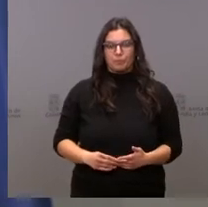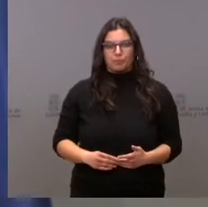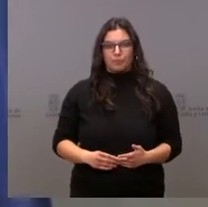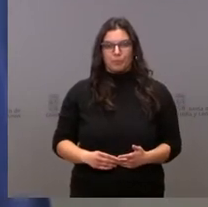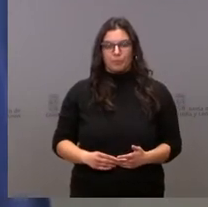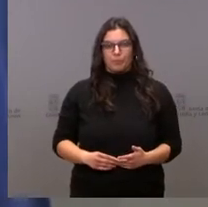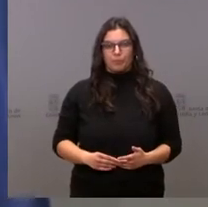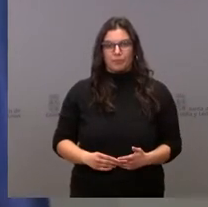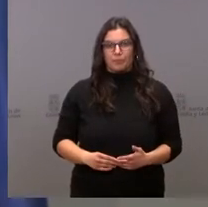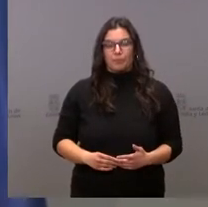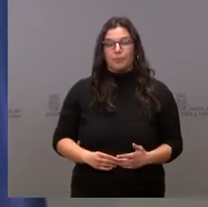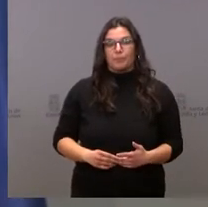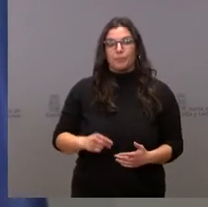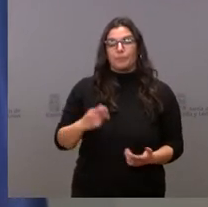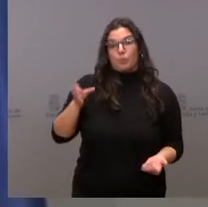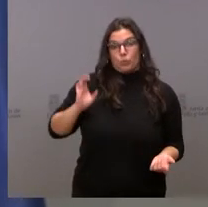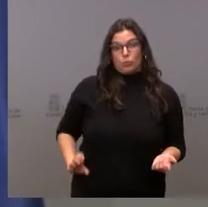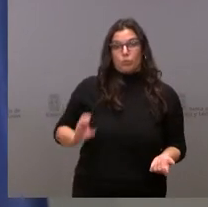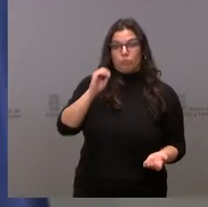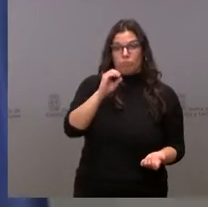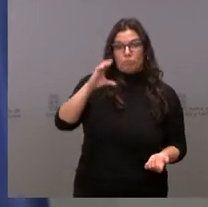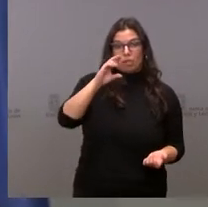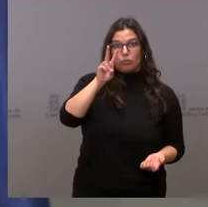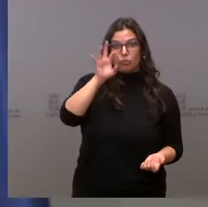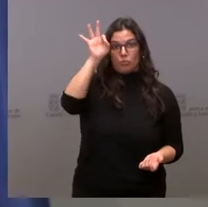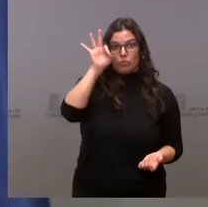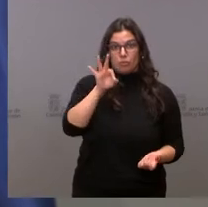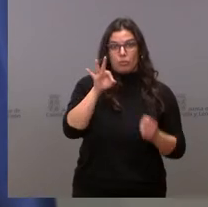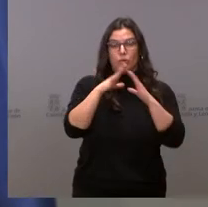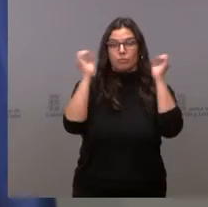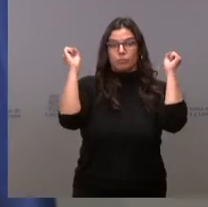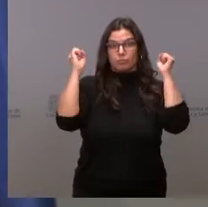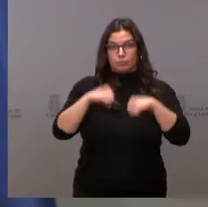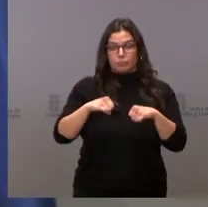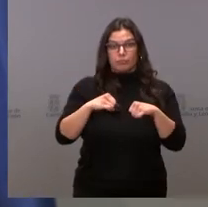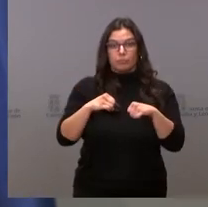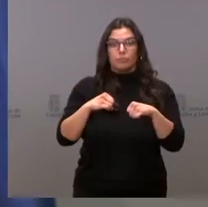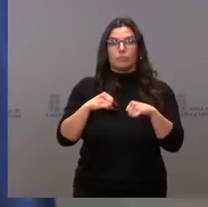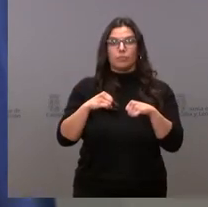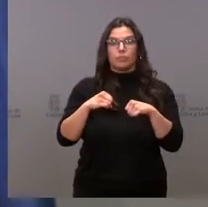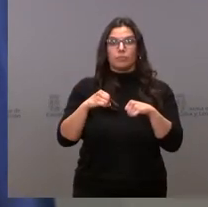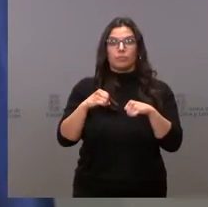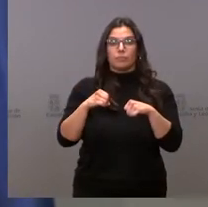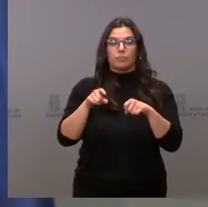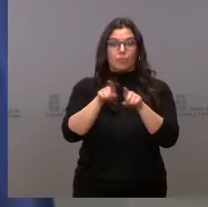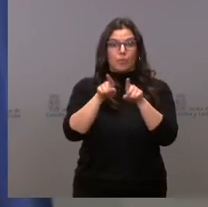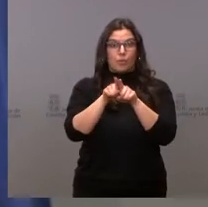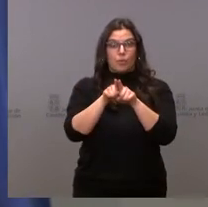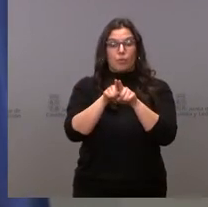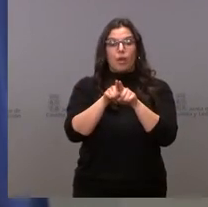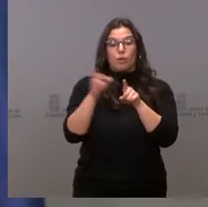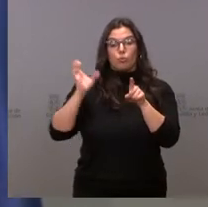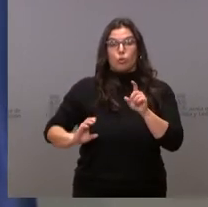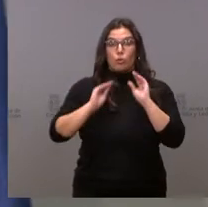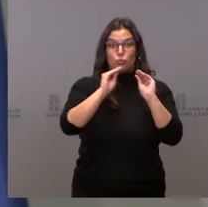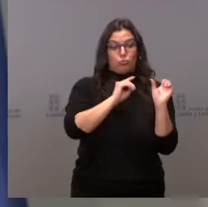se aprueba esta subida del 2% respecto a las retribuciones vigentes a 31 de diciembre